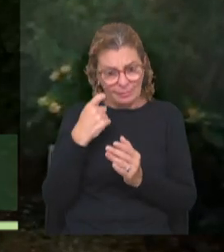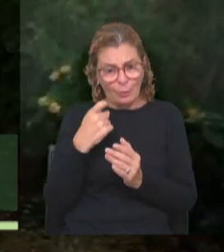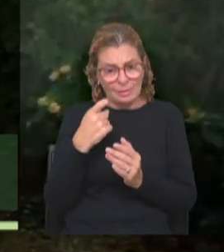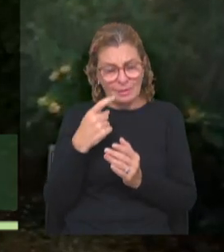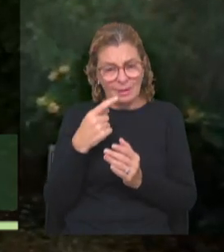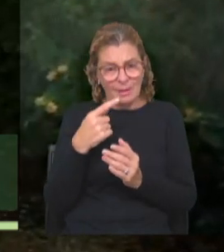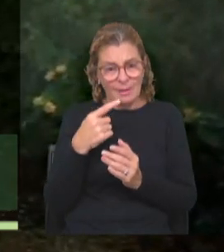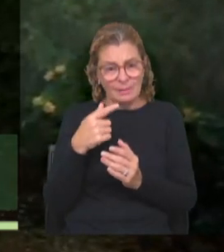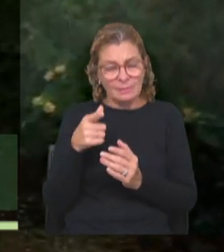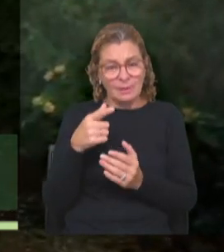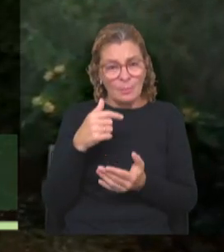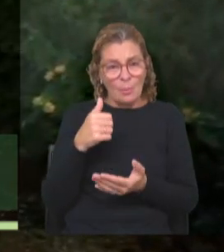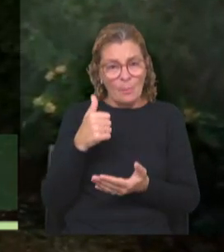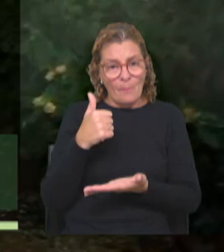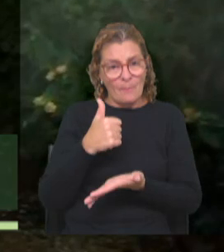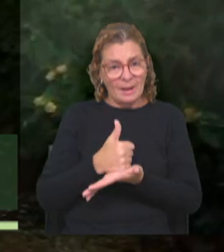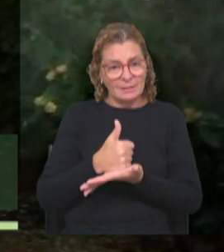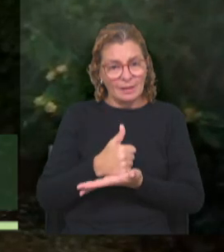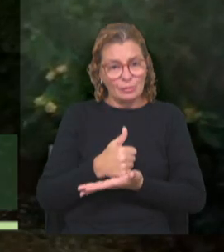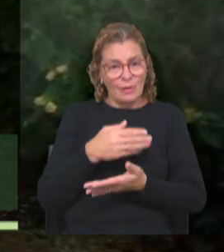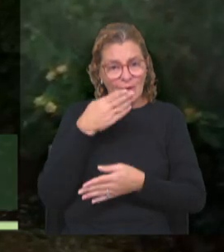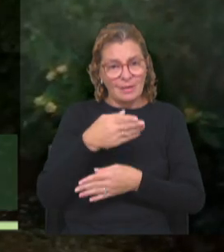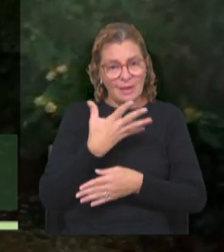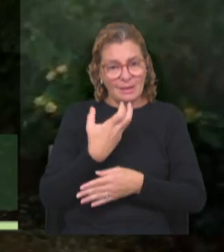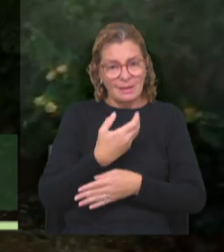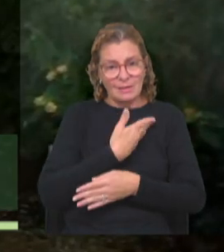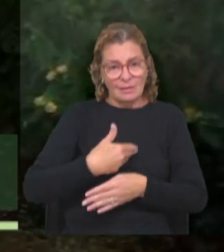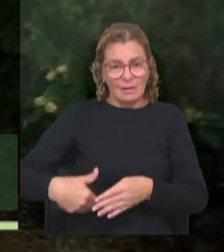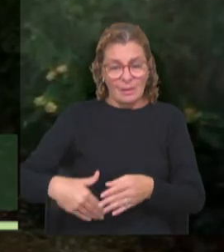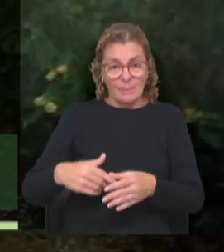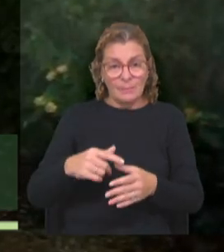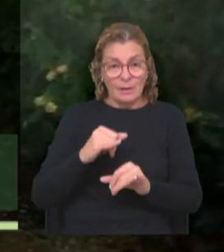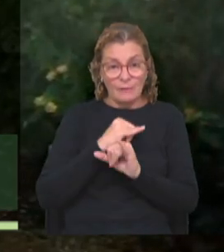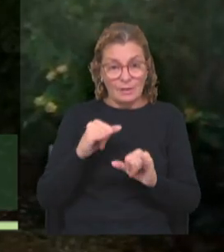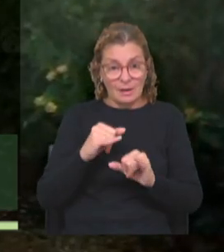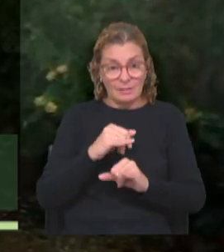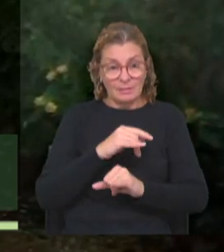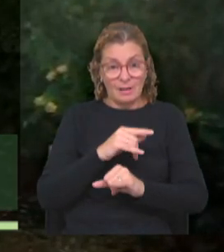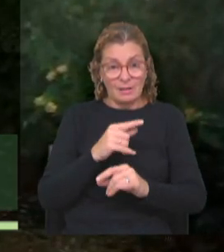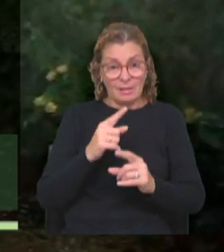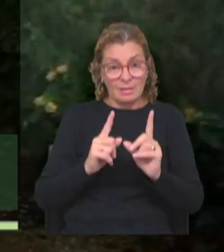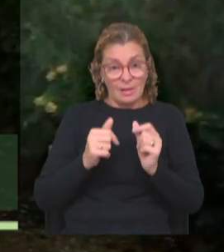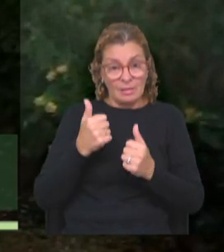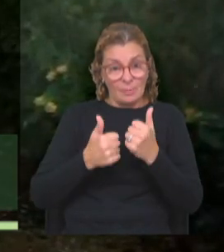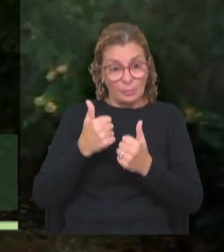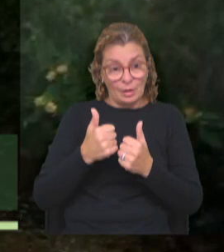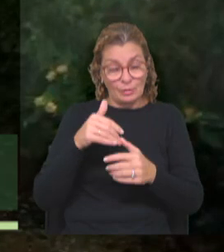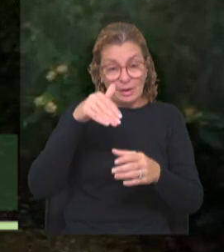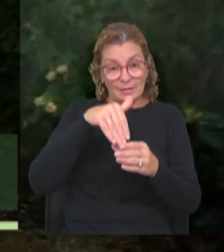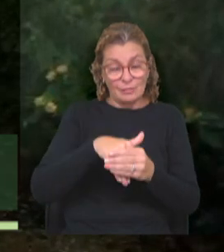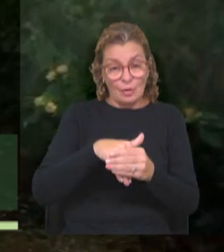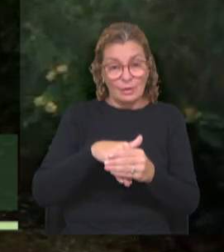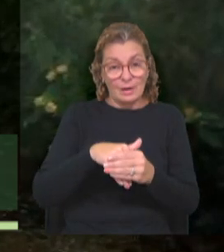que un precandidato como Yamandú Orsi, que tiene altas chances de finalizar disputando las elecciones